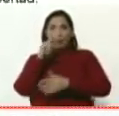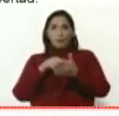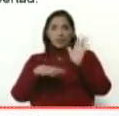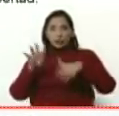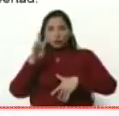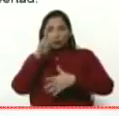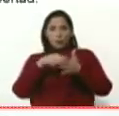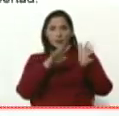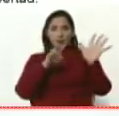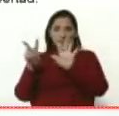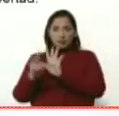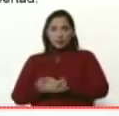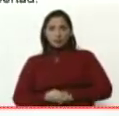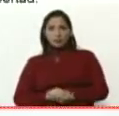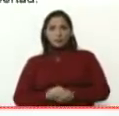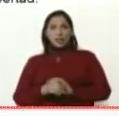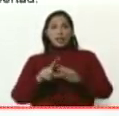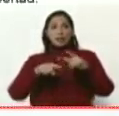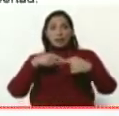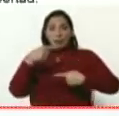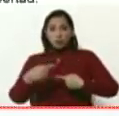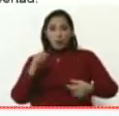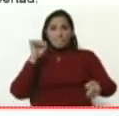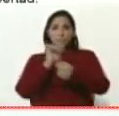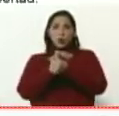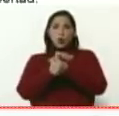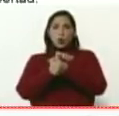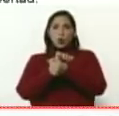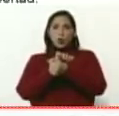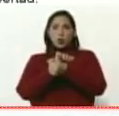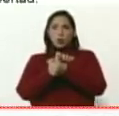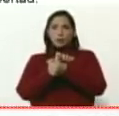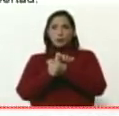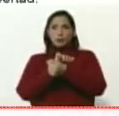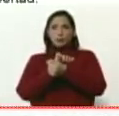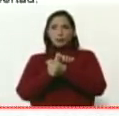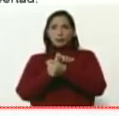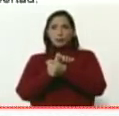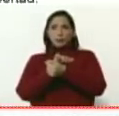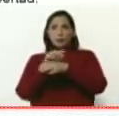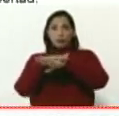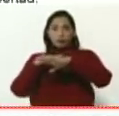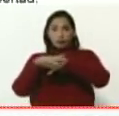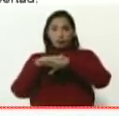en consecuencia apresado y fue imputado por los